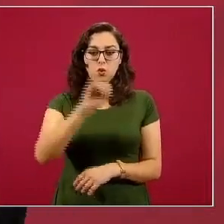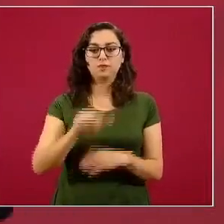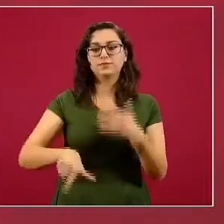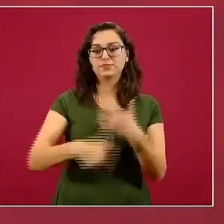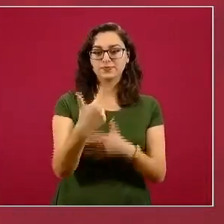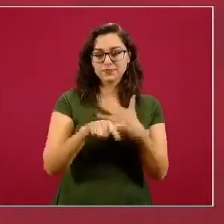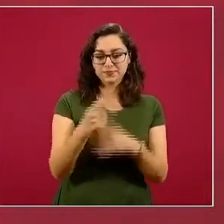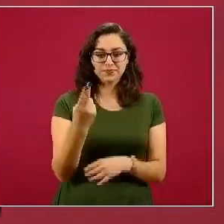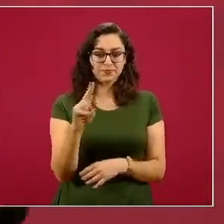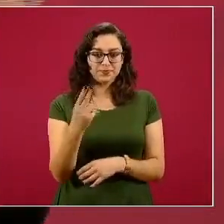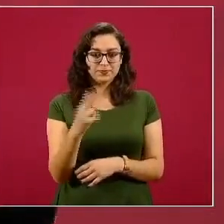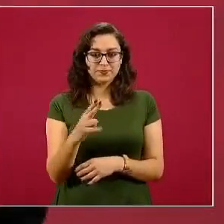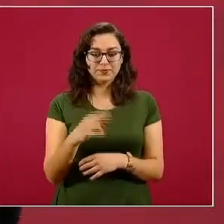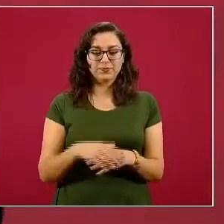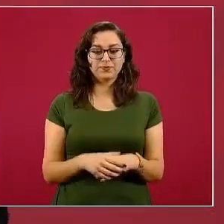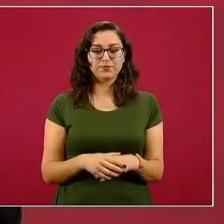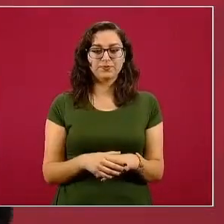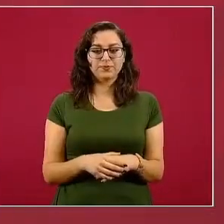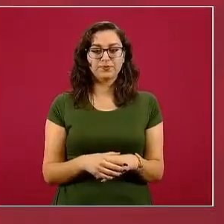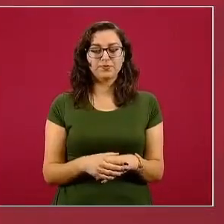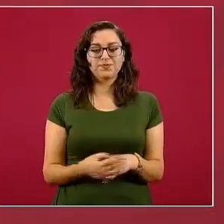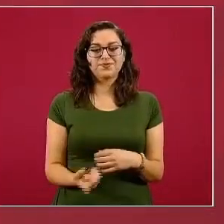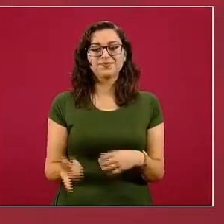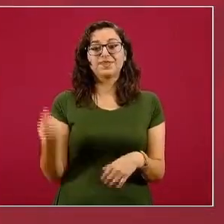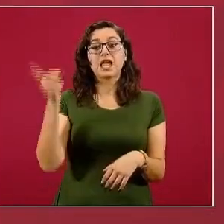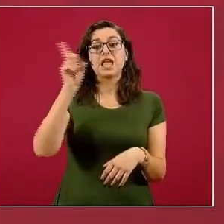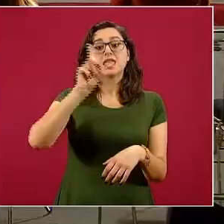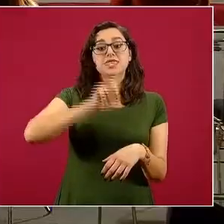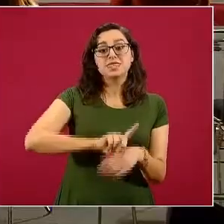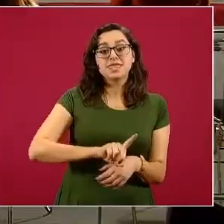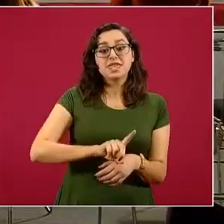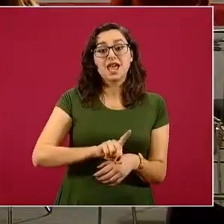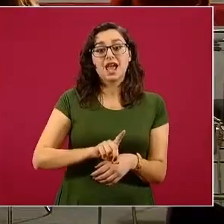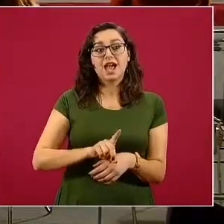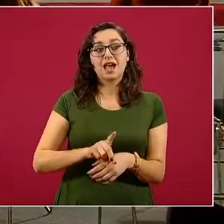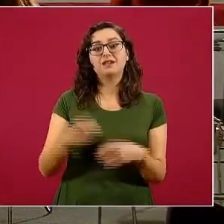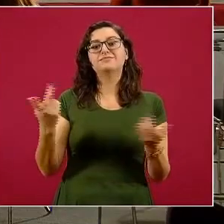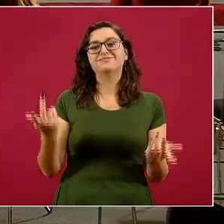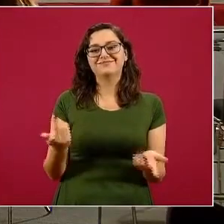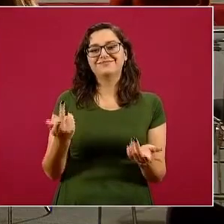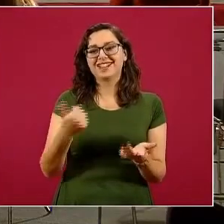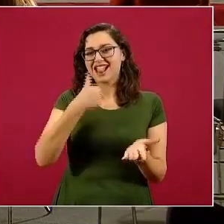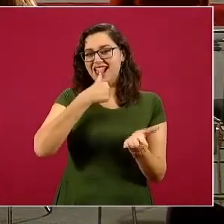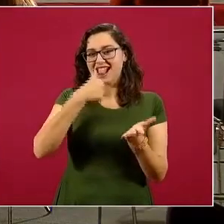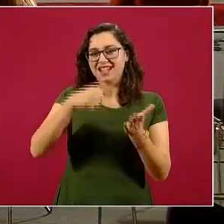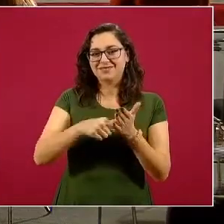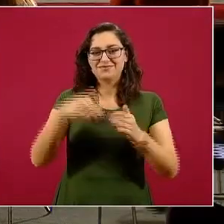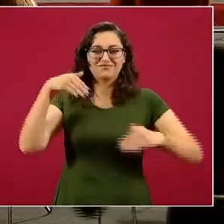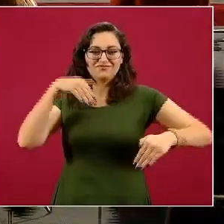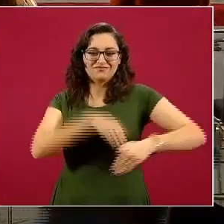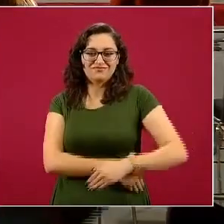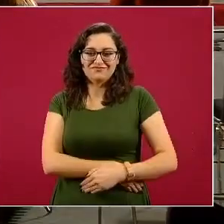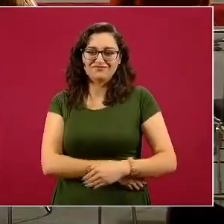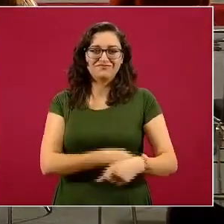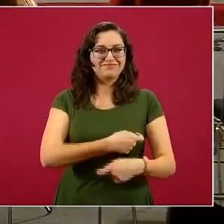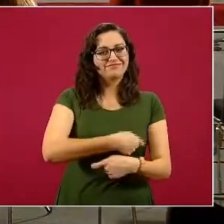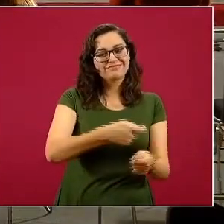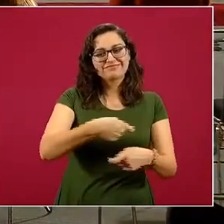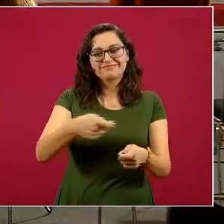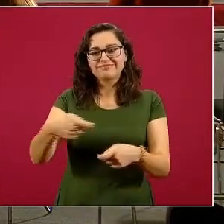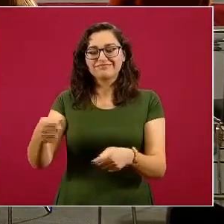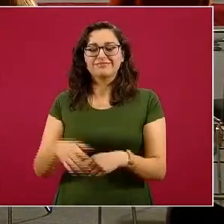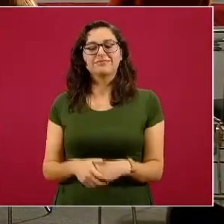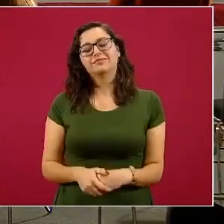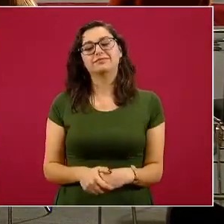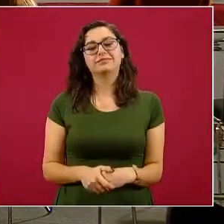noviembre, Día del Cartero. Estamos en la Ciudad de México, en el Palacio Nacional,